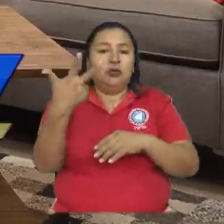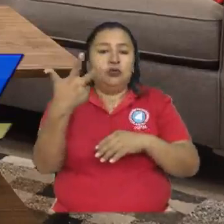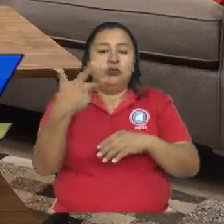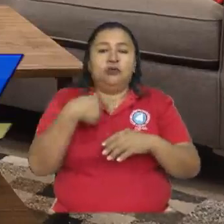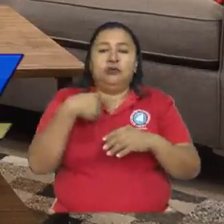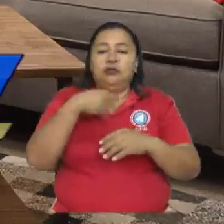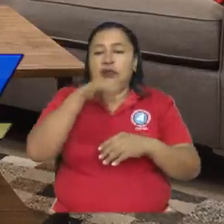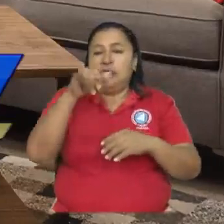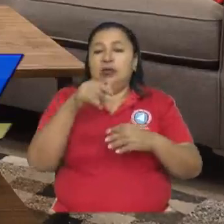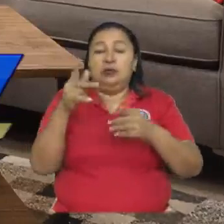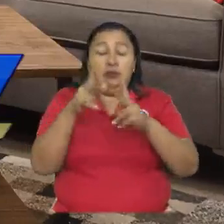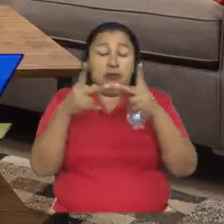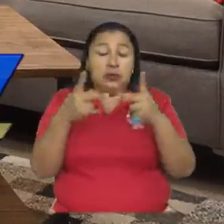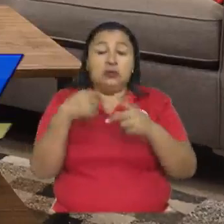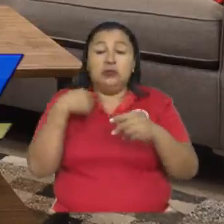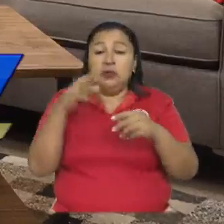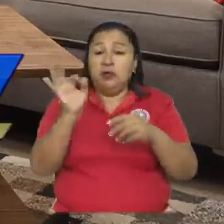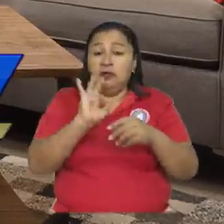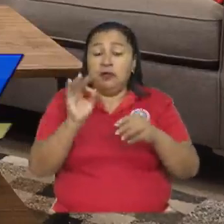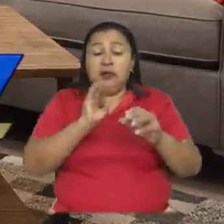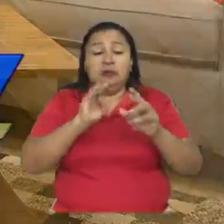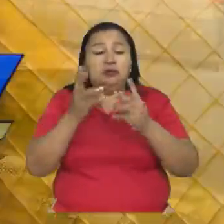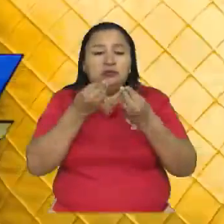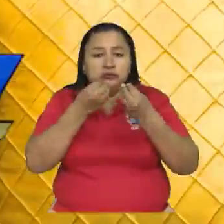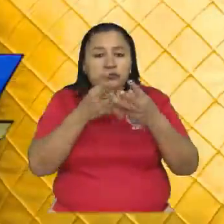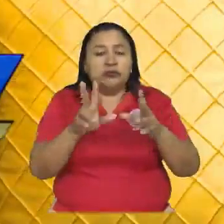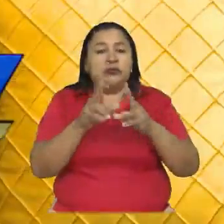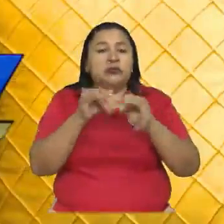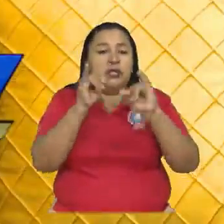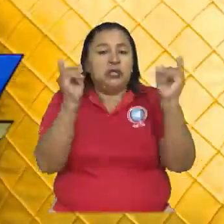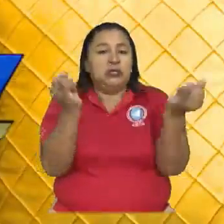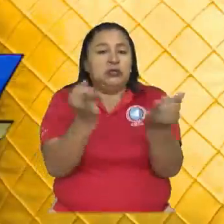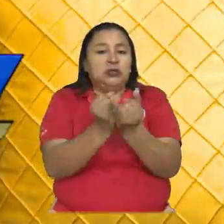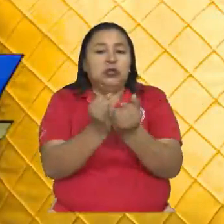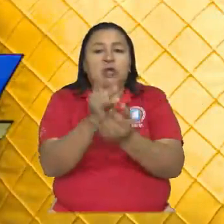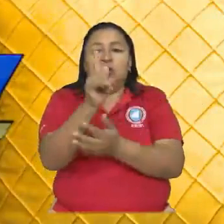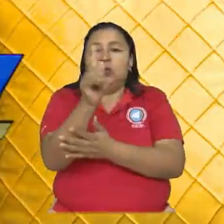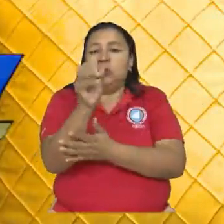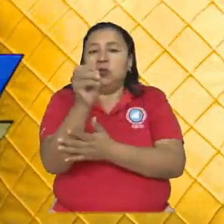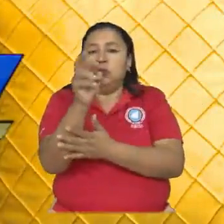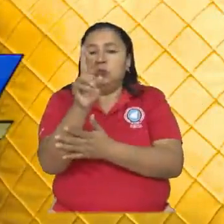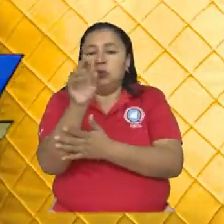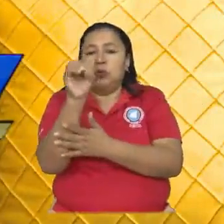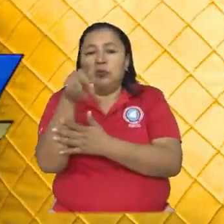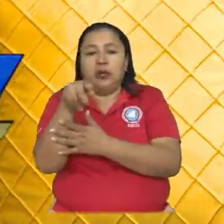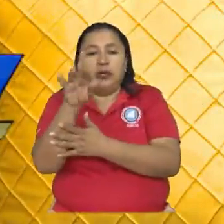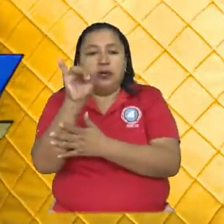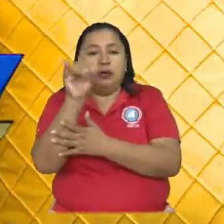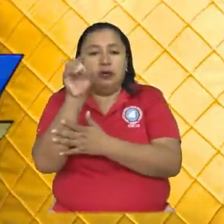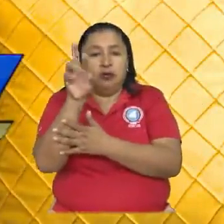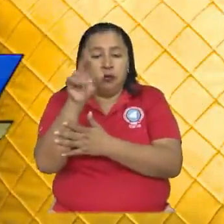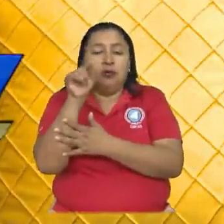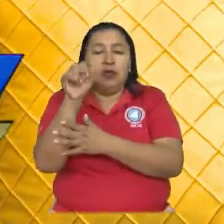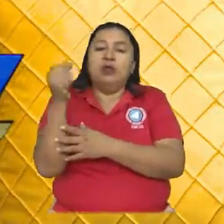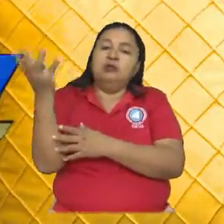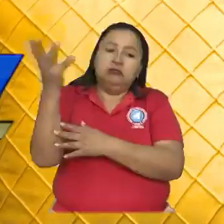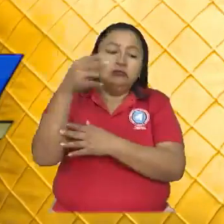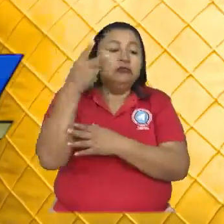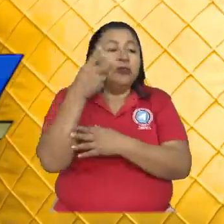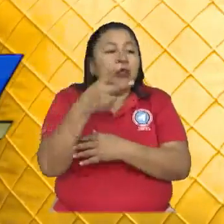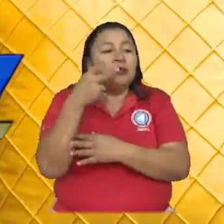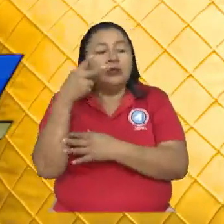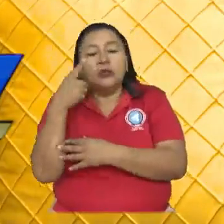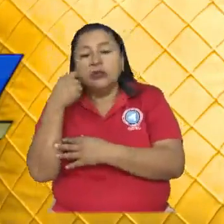prensa, donde los medios internacionales, los tour operadores, las agencias de viaje, pues tengan esa oportunidad de venir a ver y